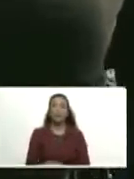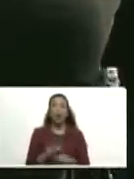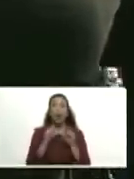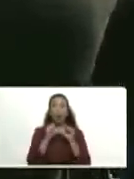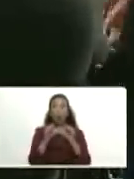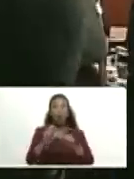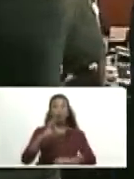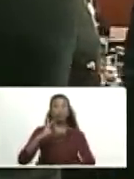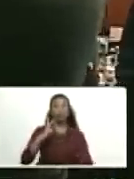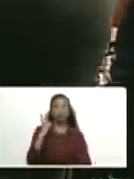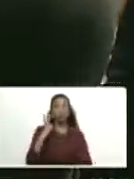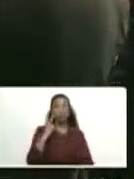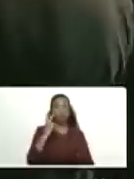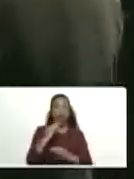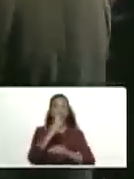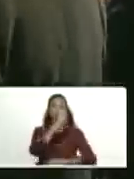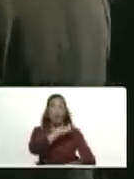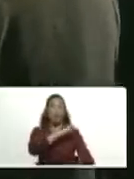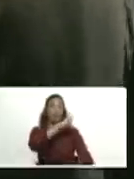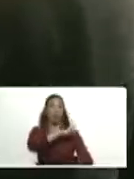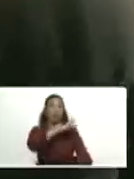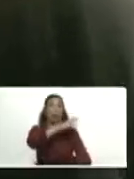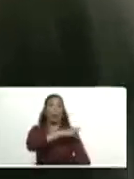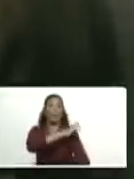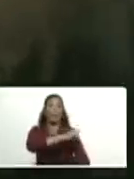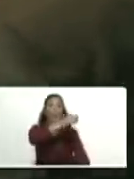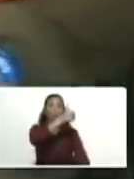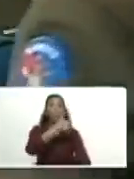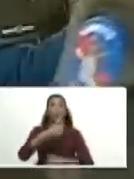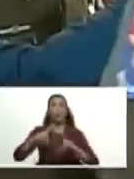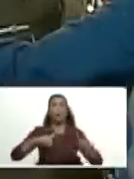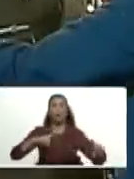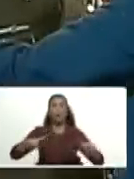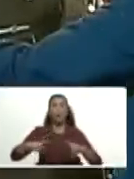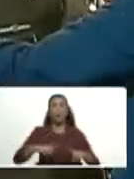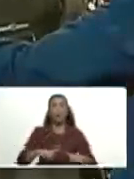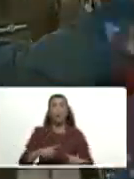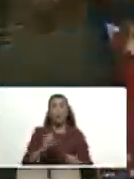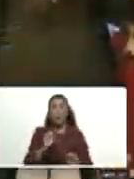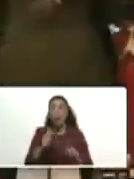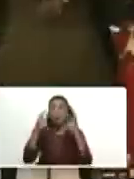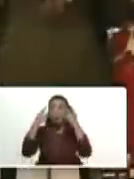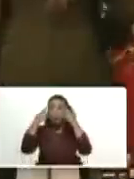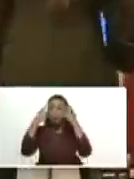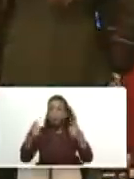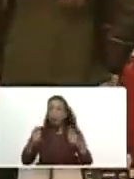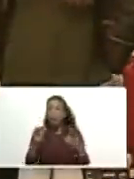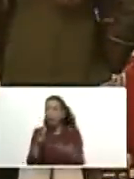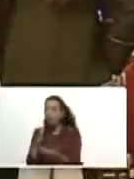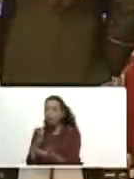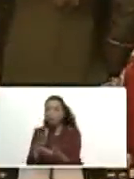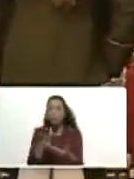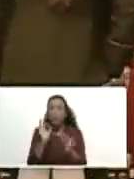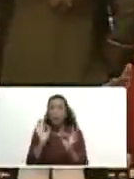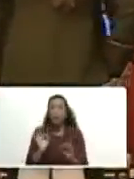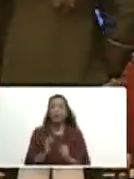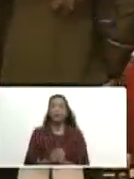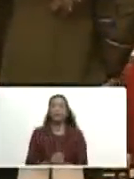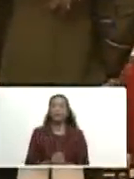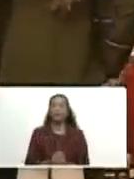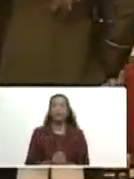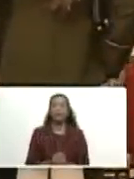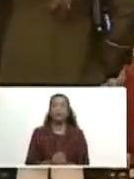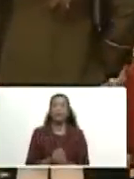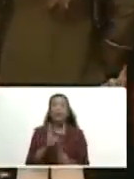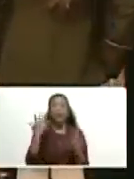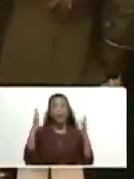Continúa el acto de ascensos militares de la Guardia de Honor y la Dirección General de Contrainteligencia Militar.